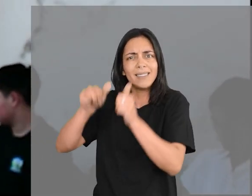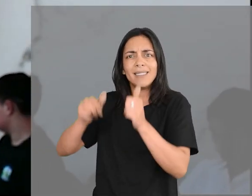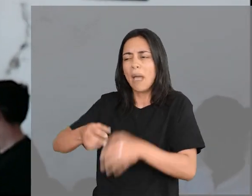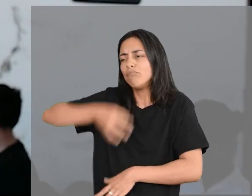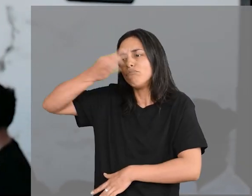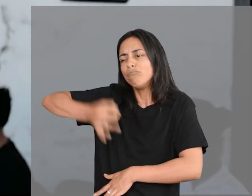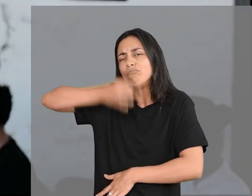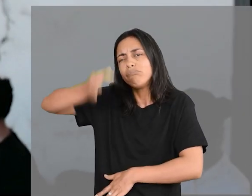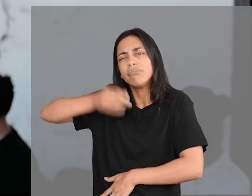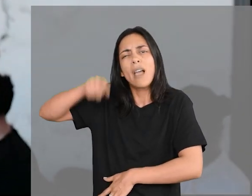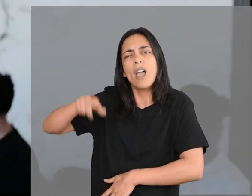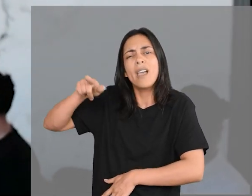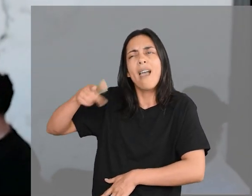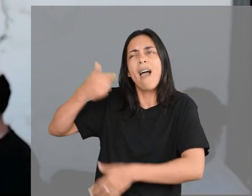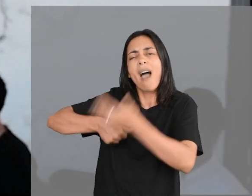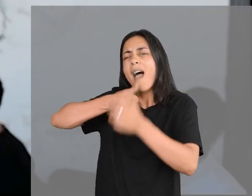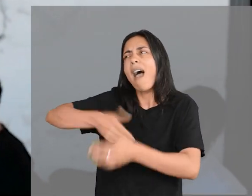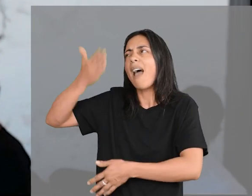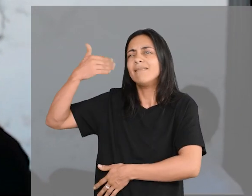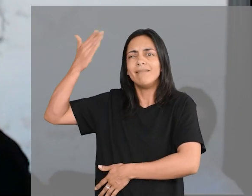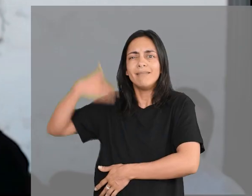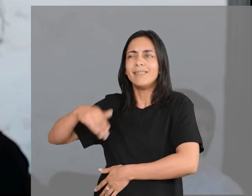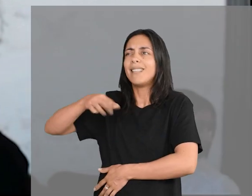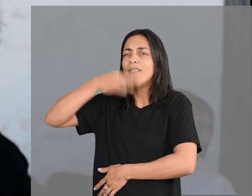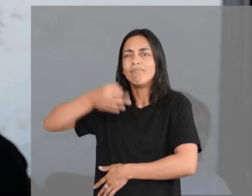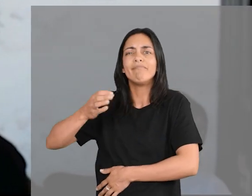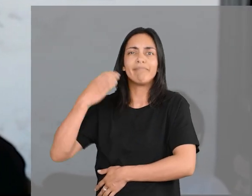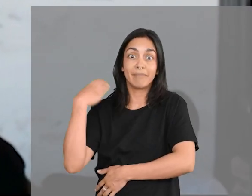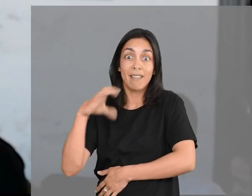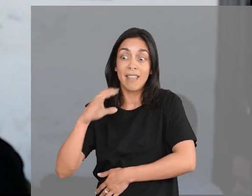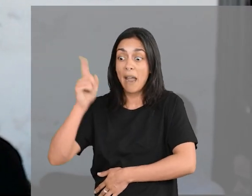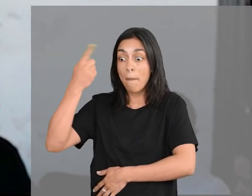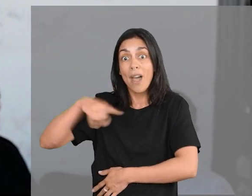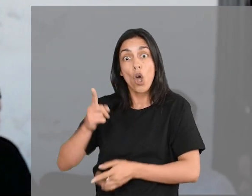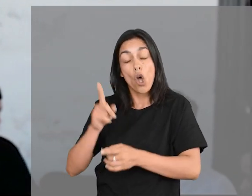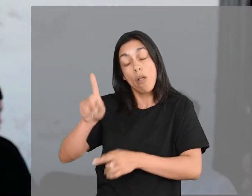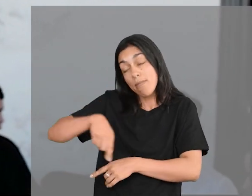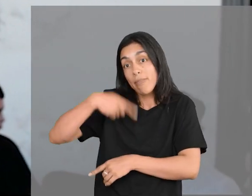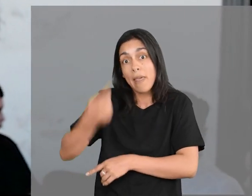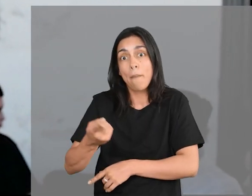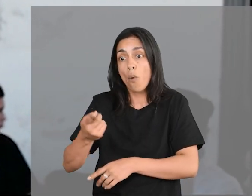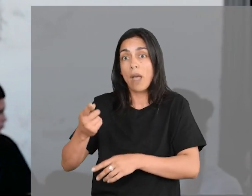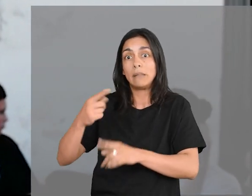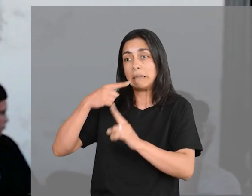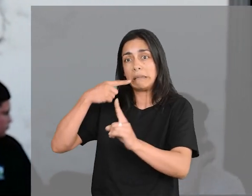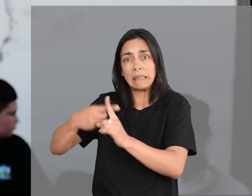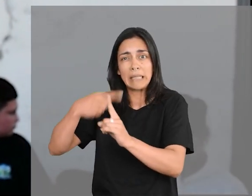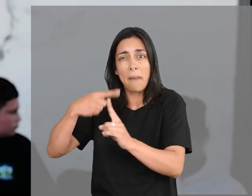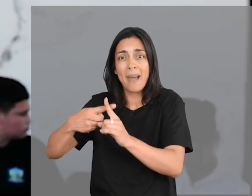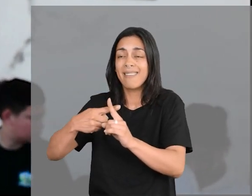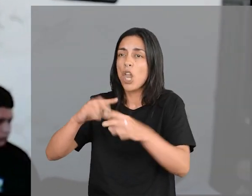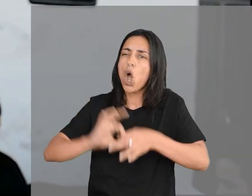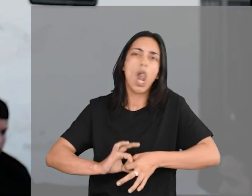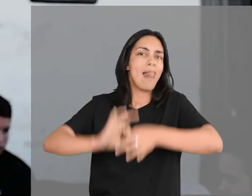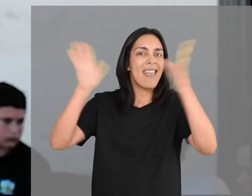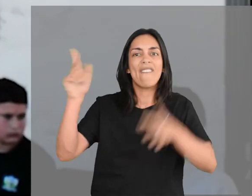misas, cuando era más común que se hicieran misas cristianas acá, pero luego de que el cementerio se